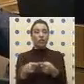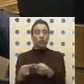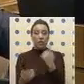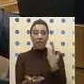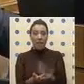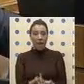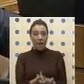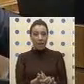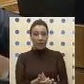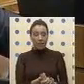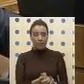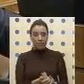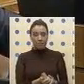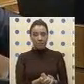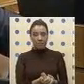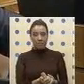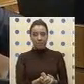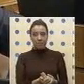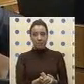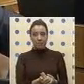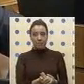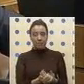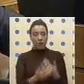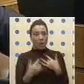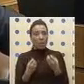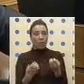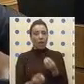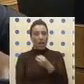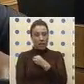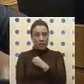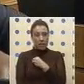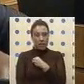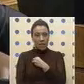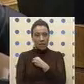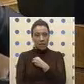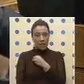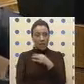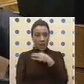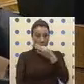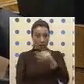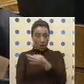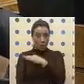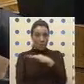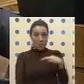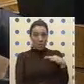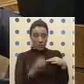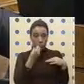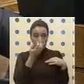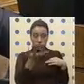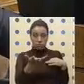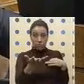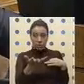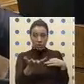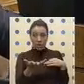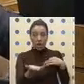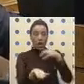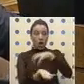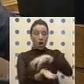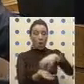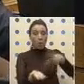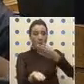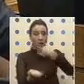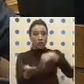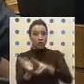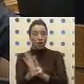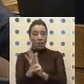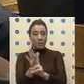tiene. Porque a mí me causa mucha tristeza, presidente, y se lo digo al ministro por su intermedio, que en comunas que nosotros representamos